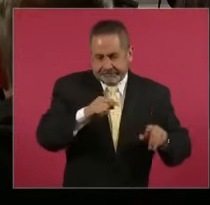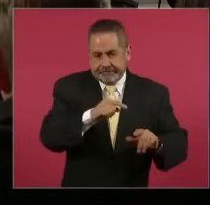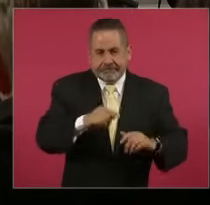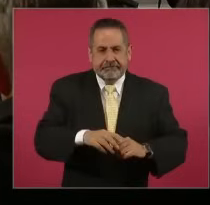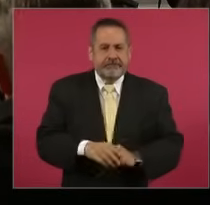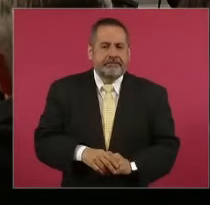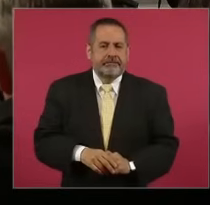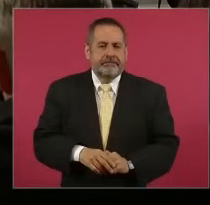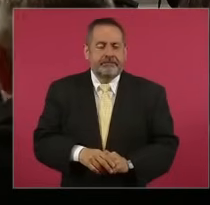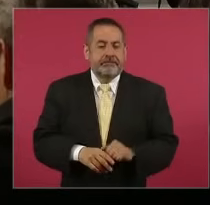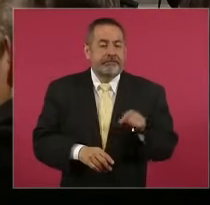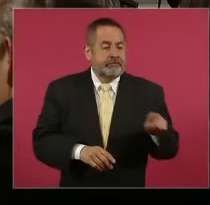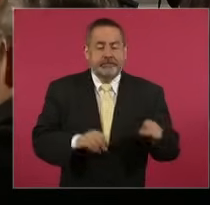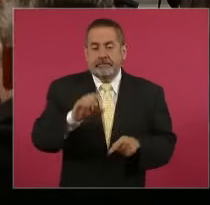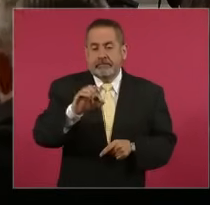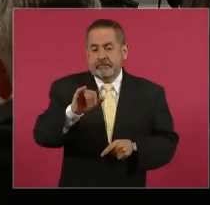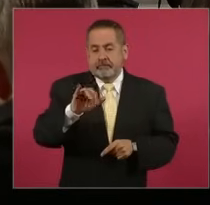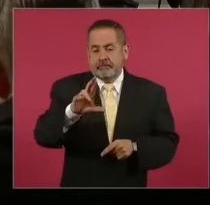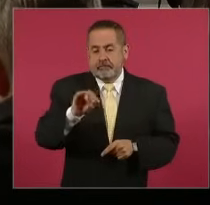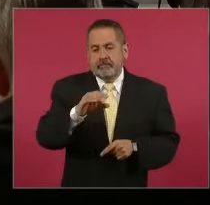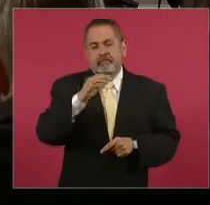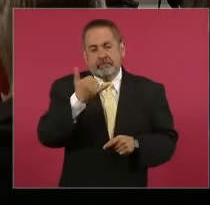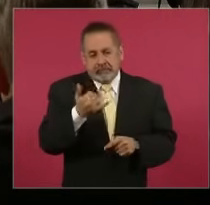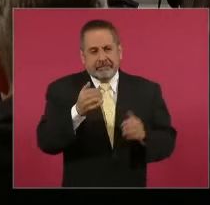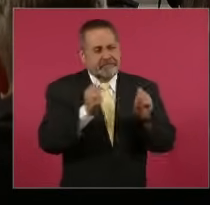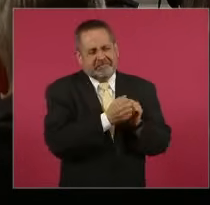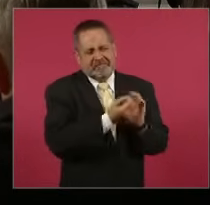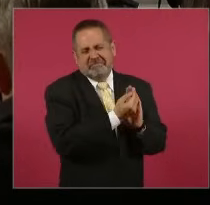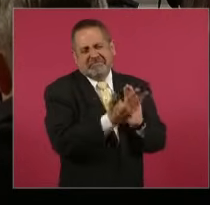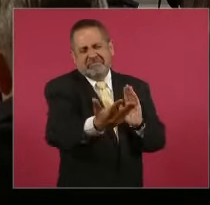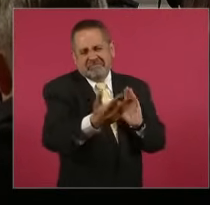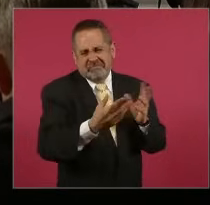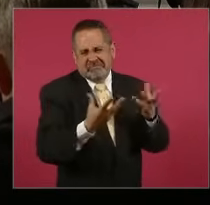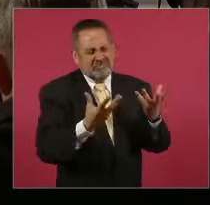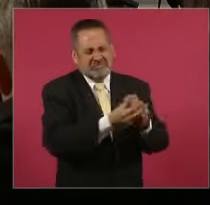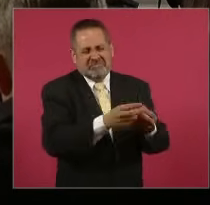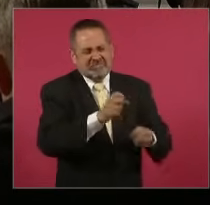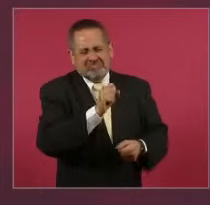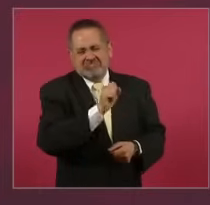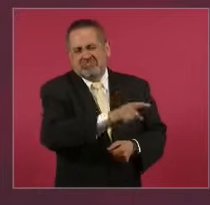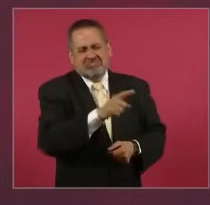Y pero es Ciro y es